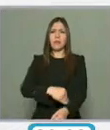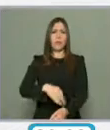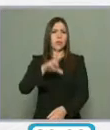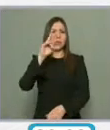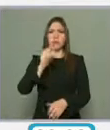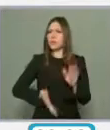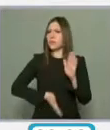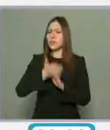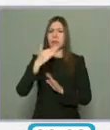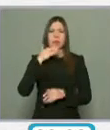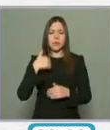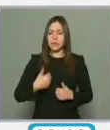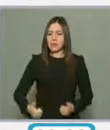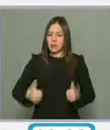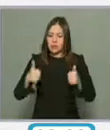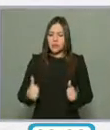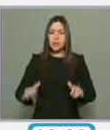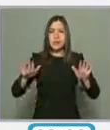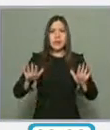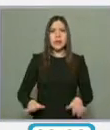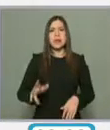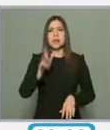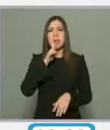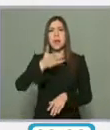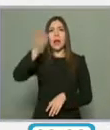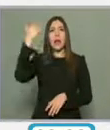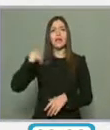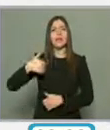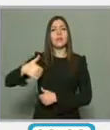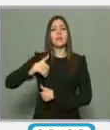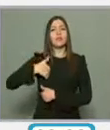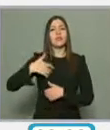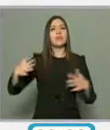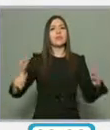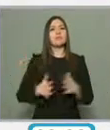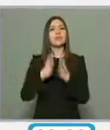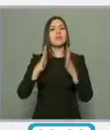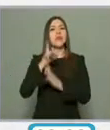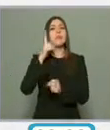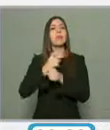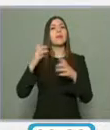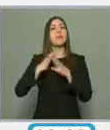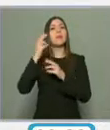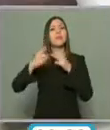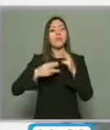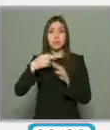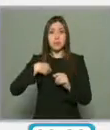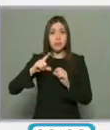somos alemanes. Uh-huh. Yo combatí, decía el padre, en la Primera Guerra Mundial, ¿por qué me voy a ir? No pasó nada.